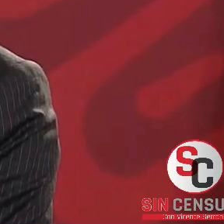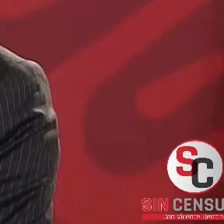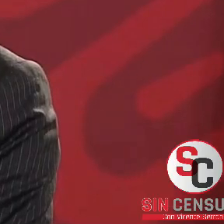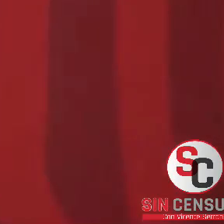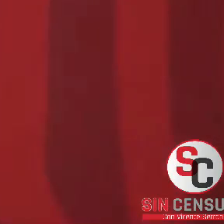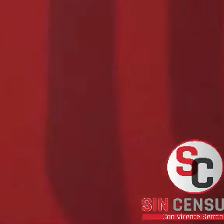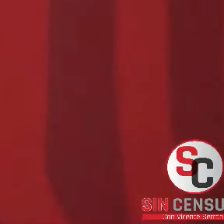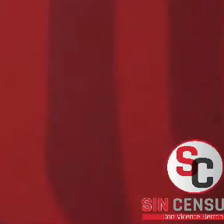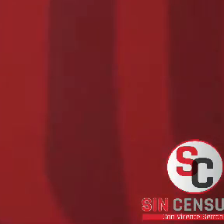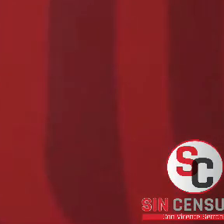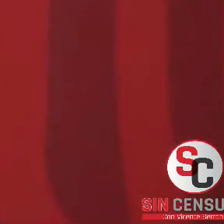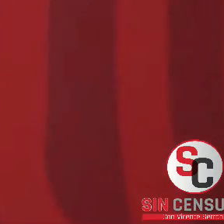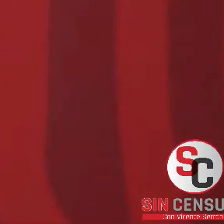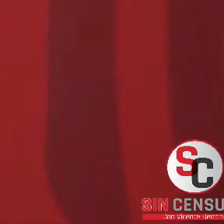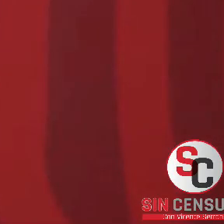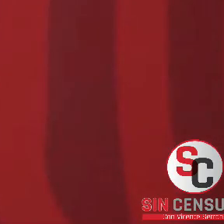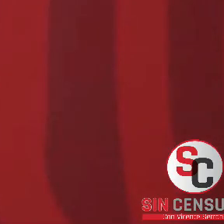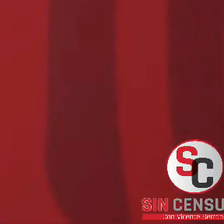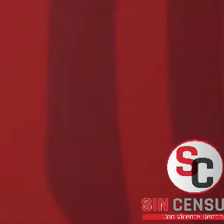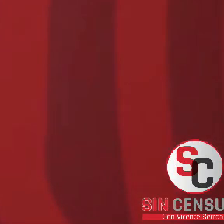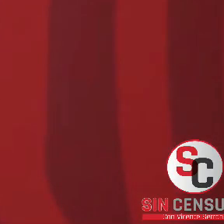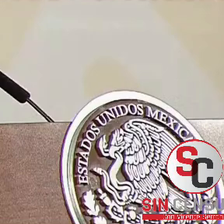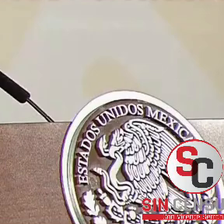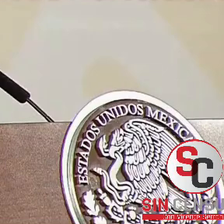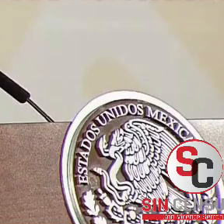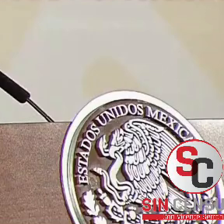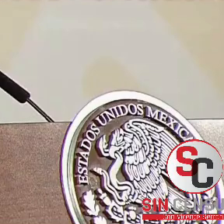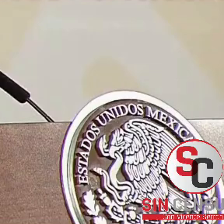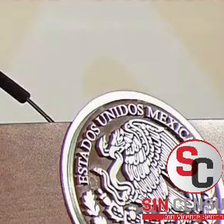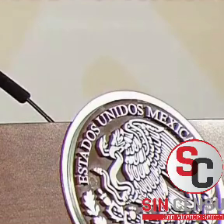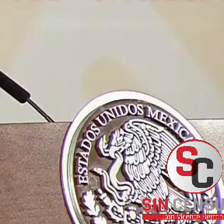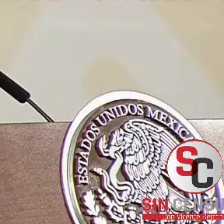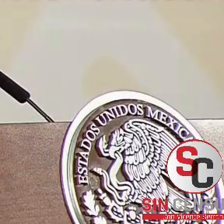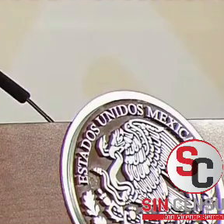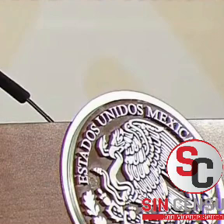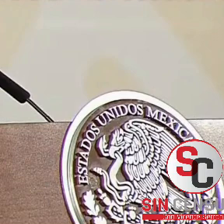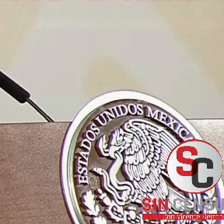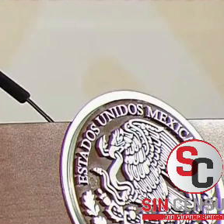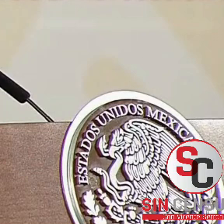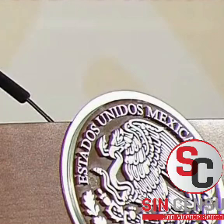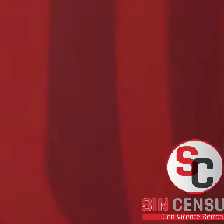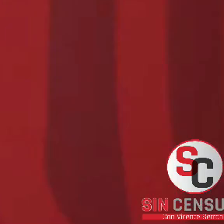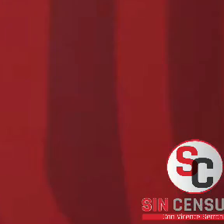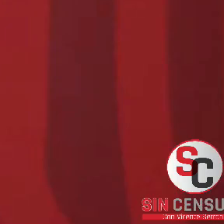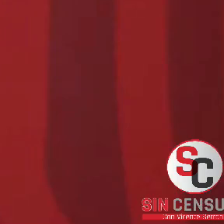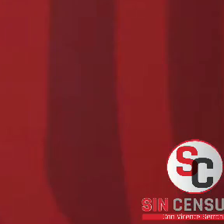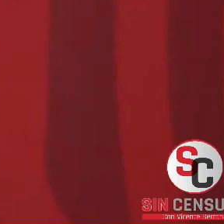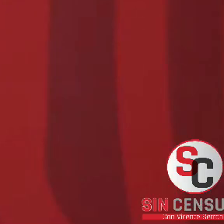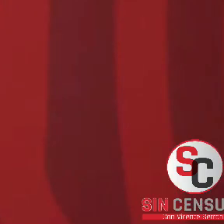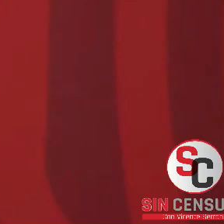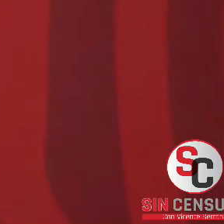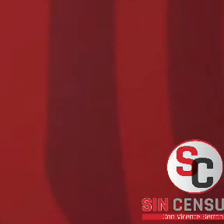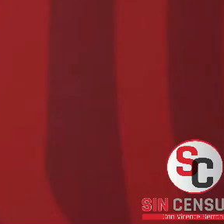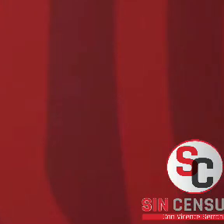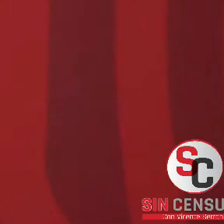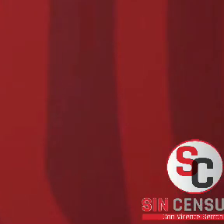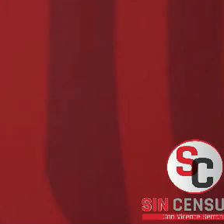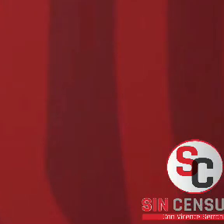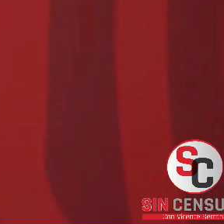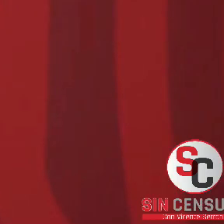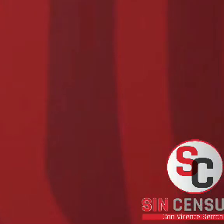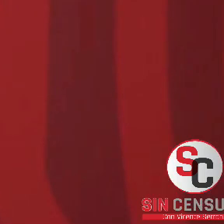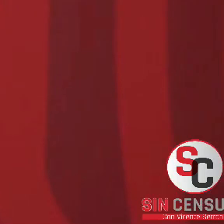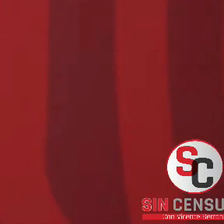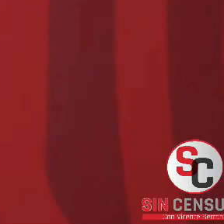Ucrania lo que hicieron fue, con una secuela